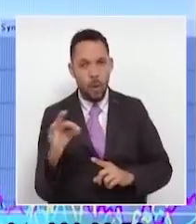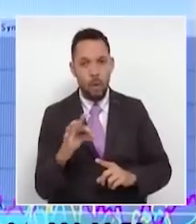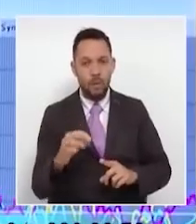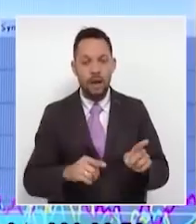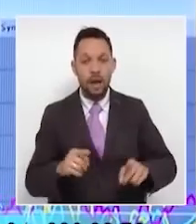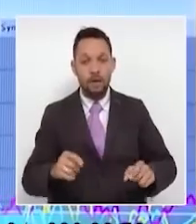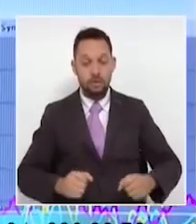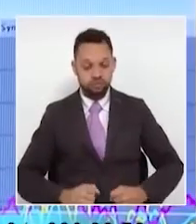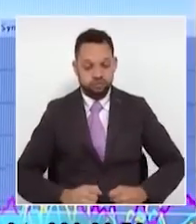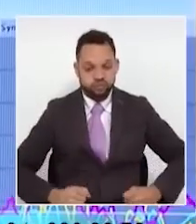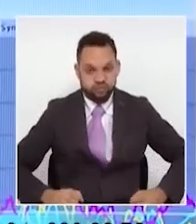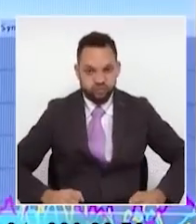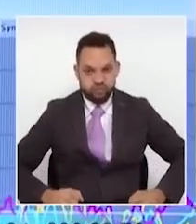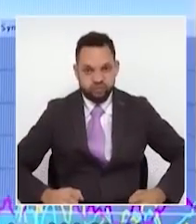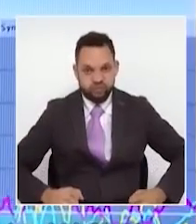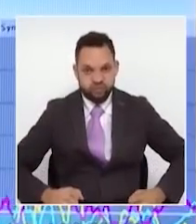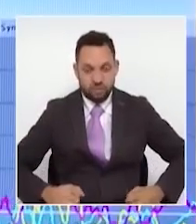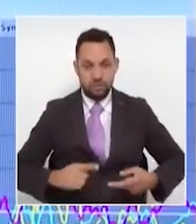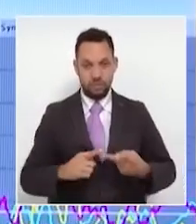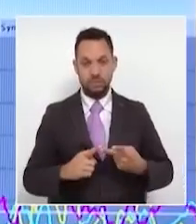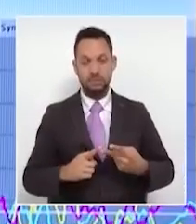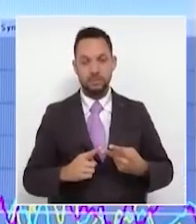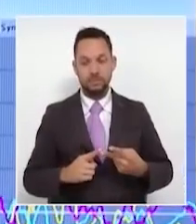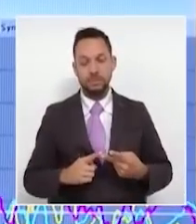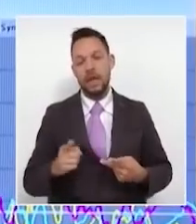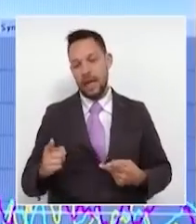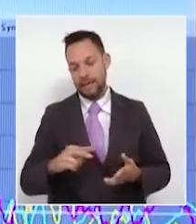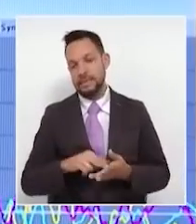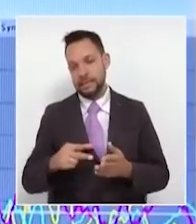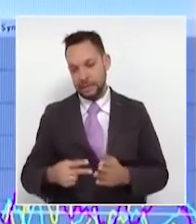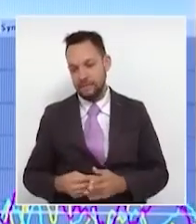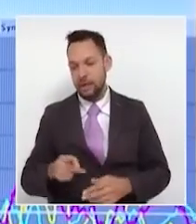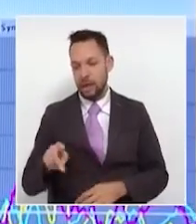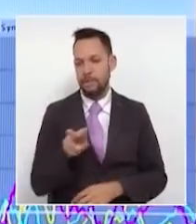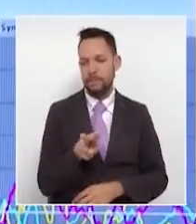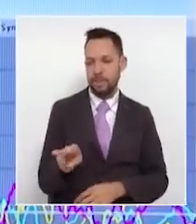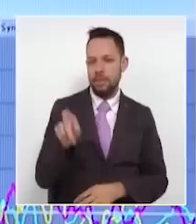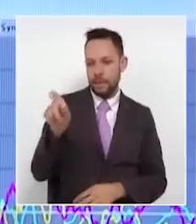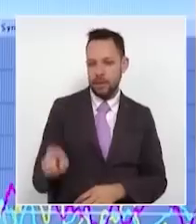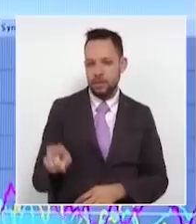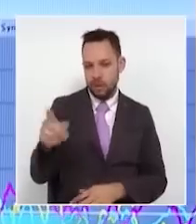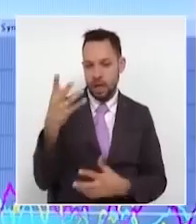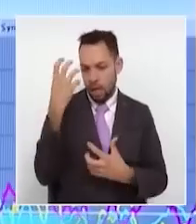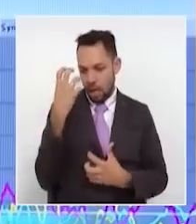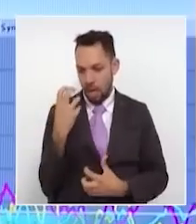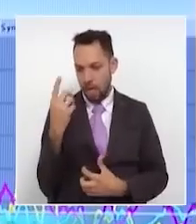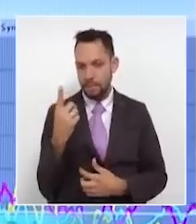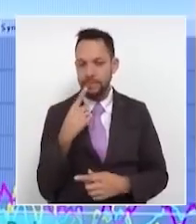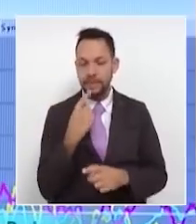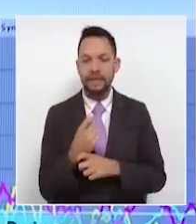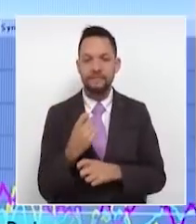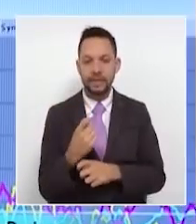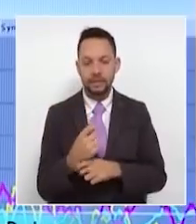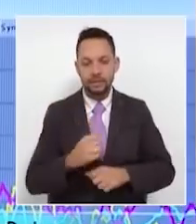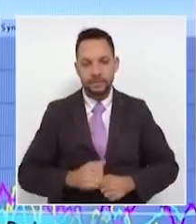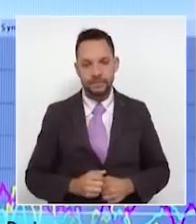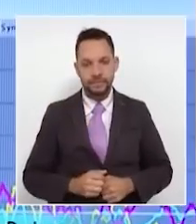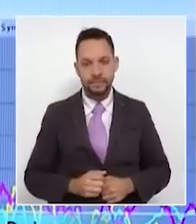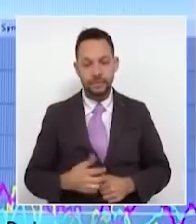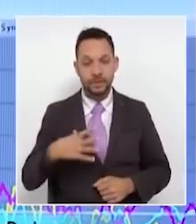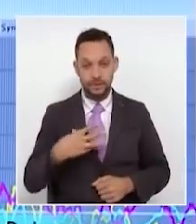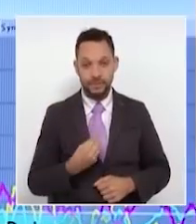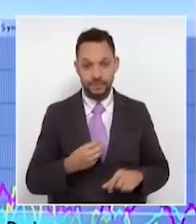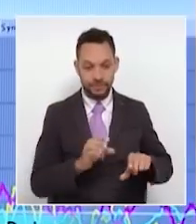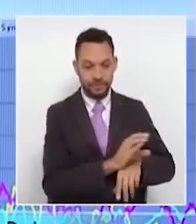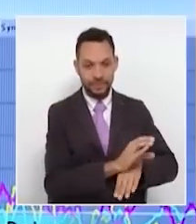muy prominente redondo entonces eso lo podemos observar también de una manera eléctrica